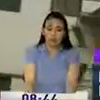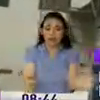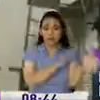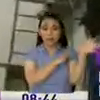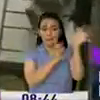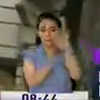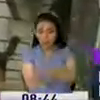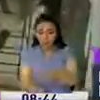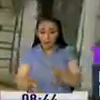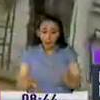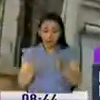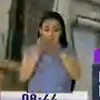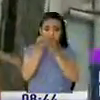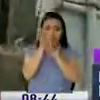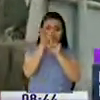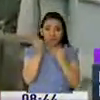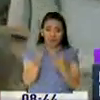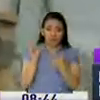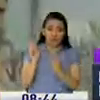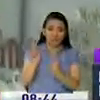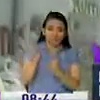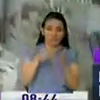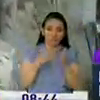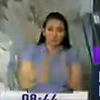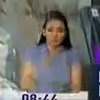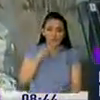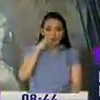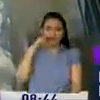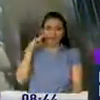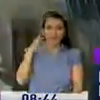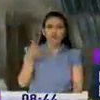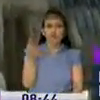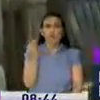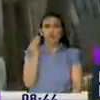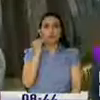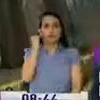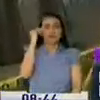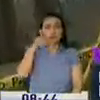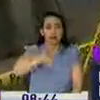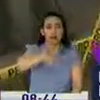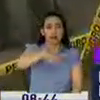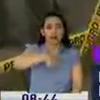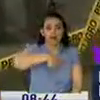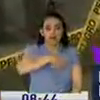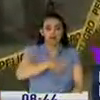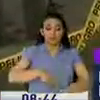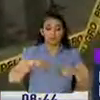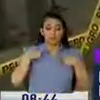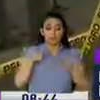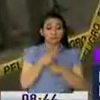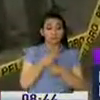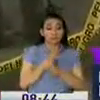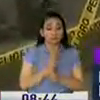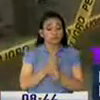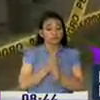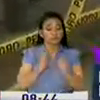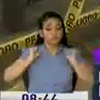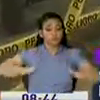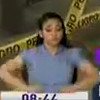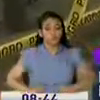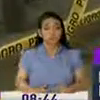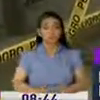cual, como usted ve, en este momento están pasando estudiantes, escolares. Entonces tenemos que precautelar la vida y la integridad de todos los seres humanos que cruzan por